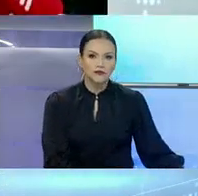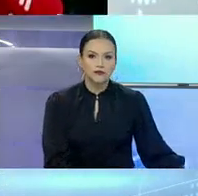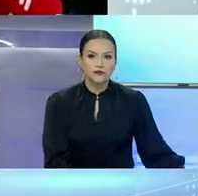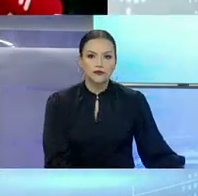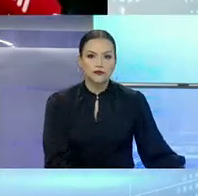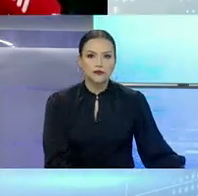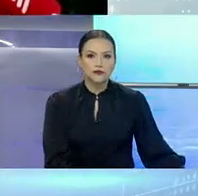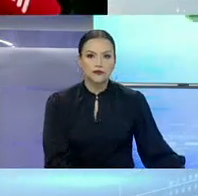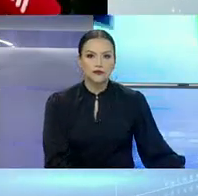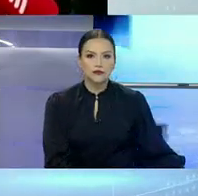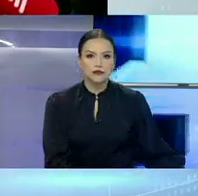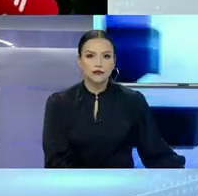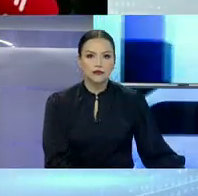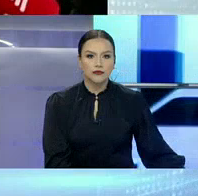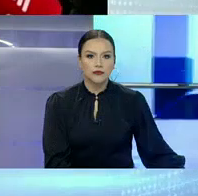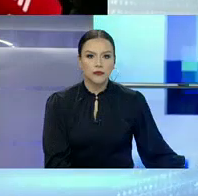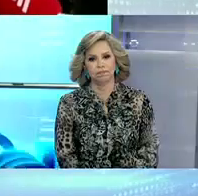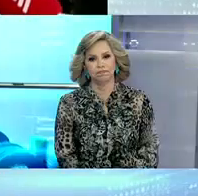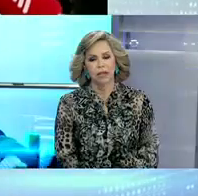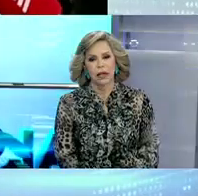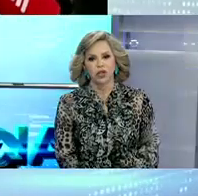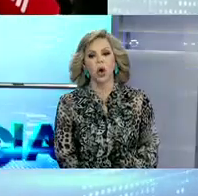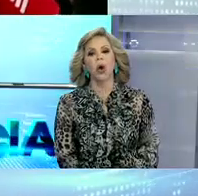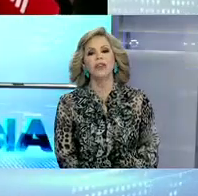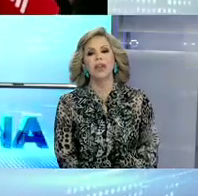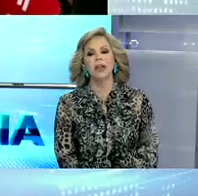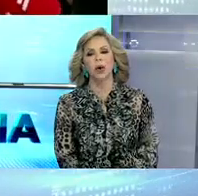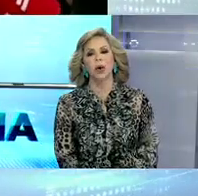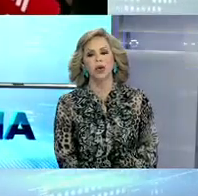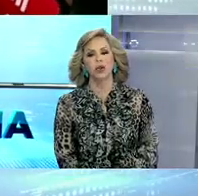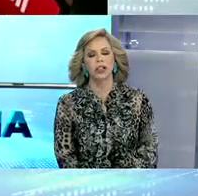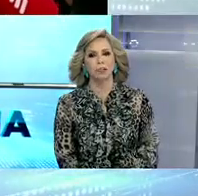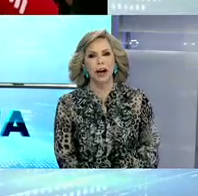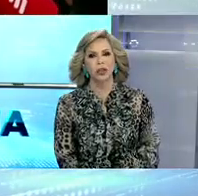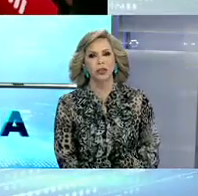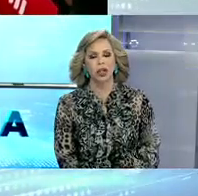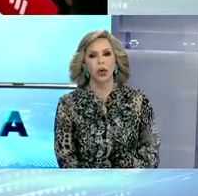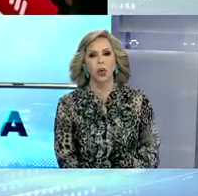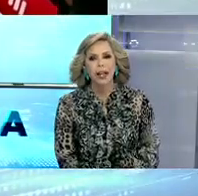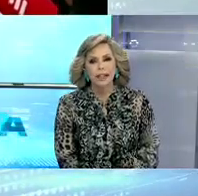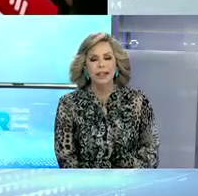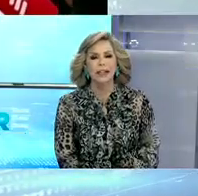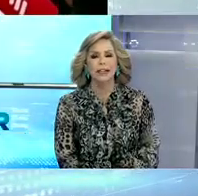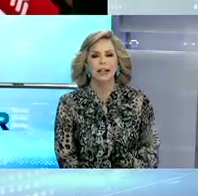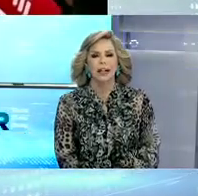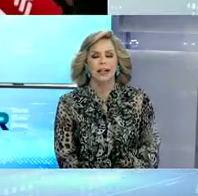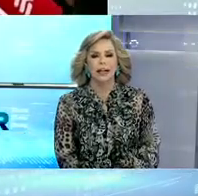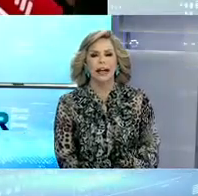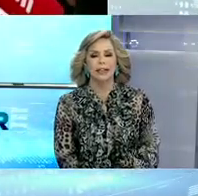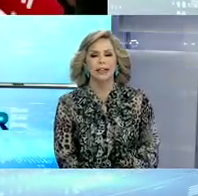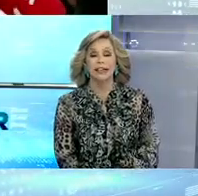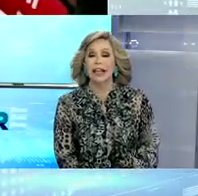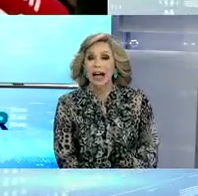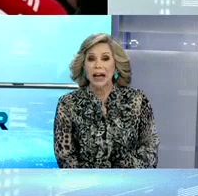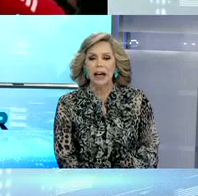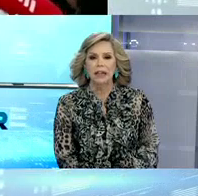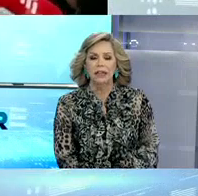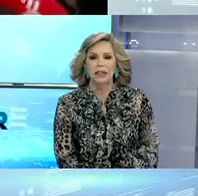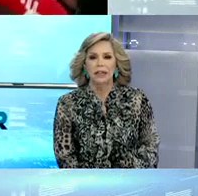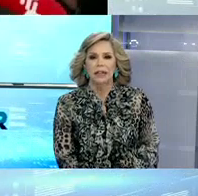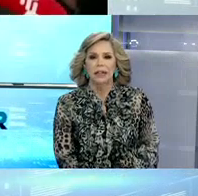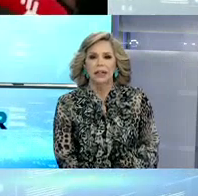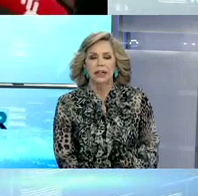amables televidentes, definitivamente yo coincido con los expertos y los juristas que